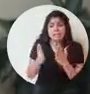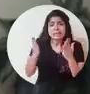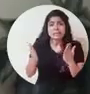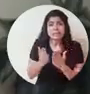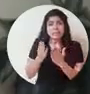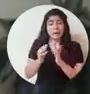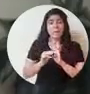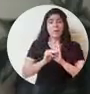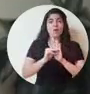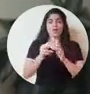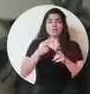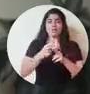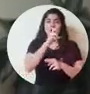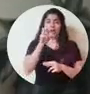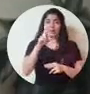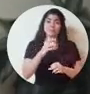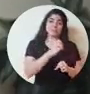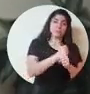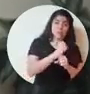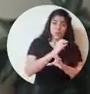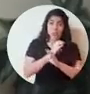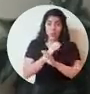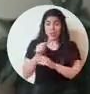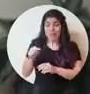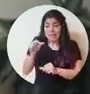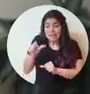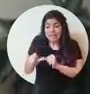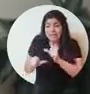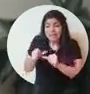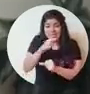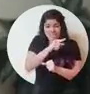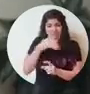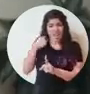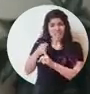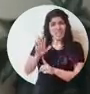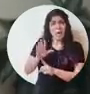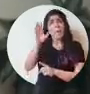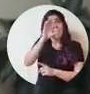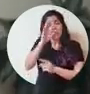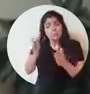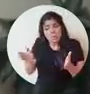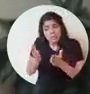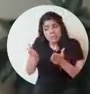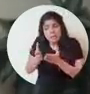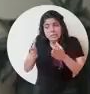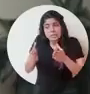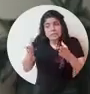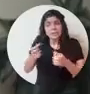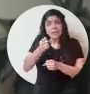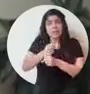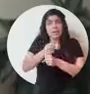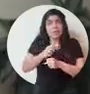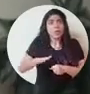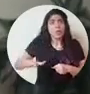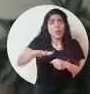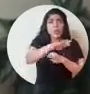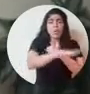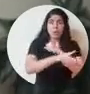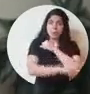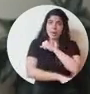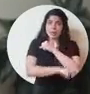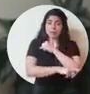con el modelo costa rica- trabaja y se cuida con miras a recuperar el empleo en todas las regiones